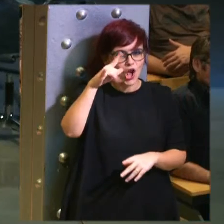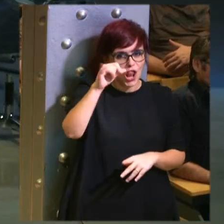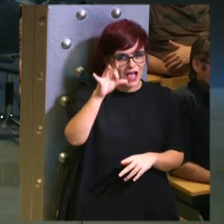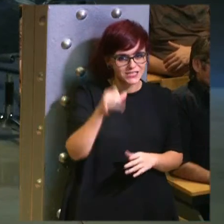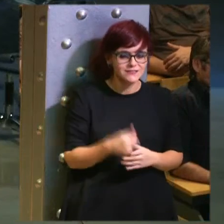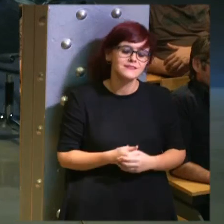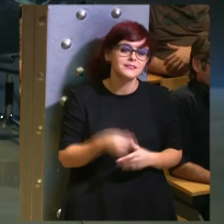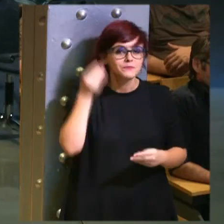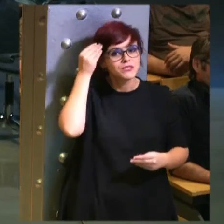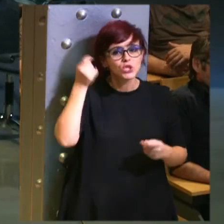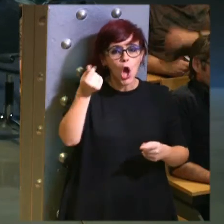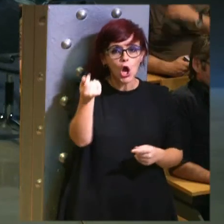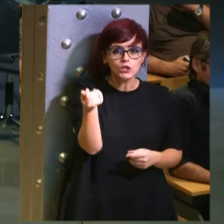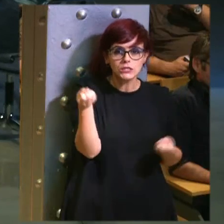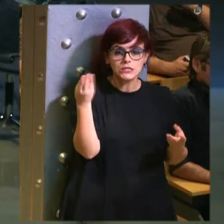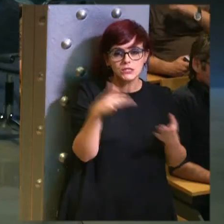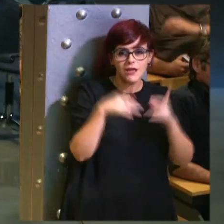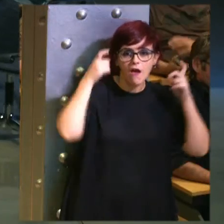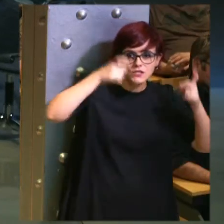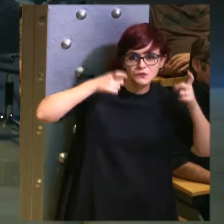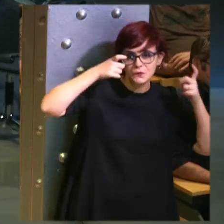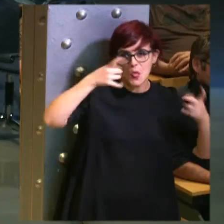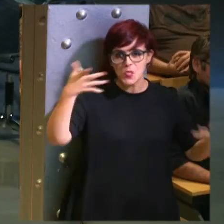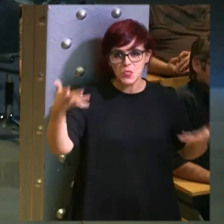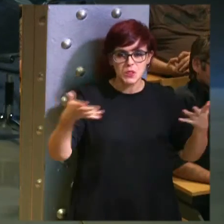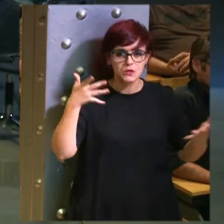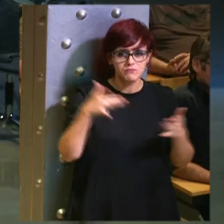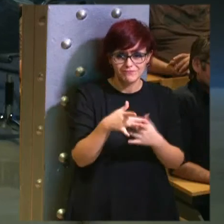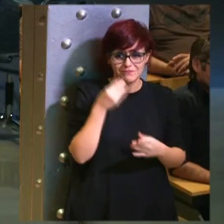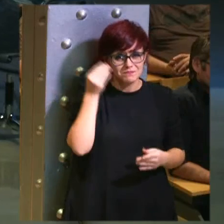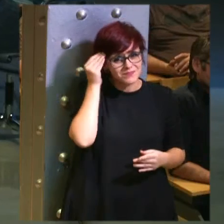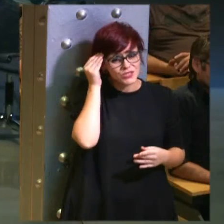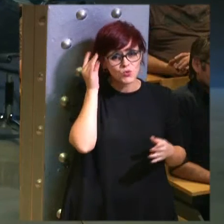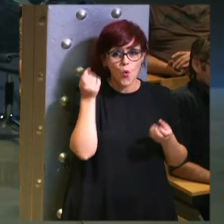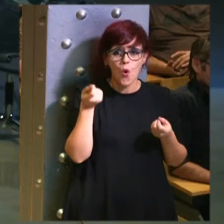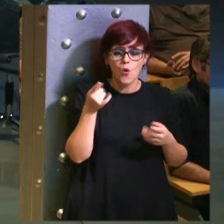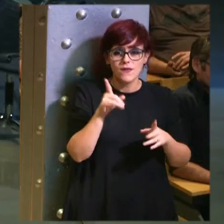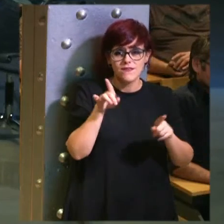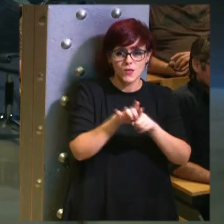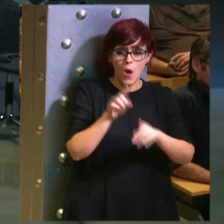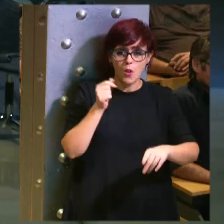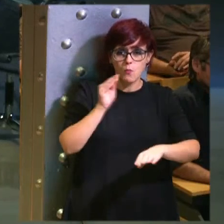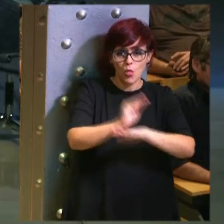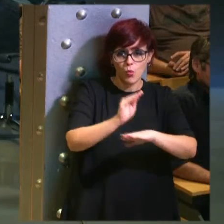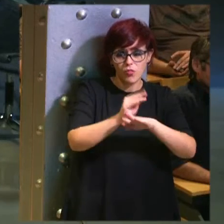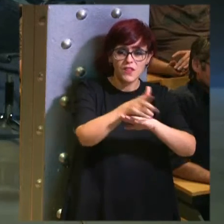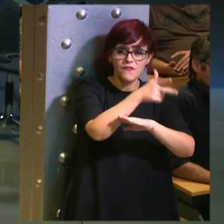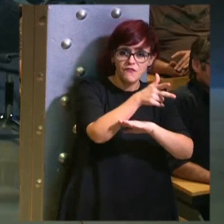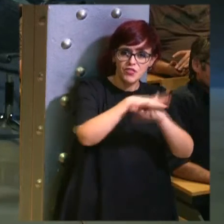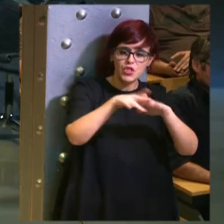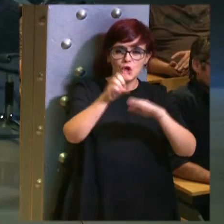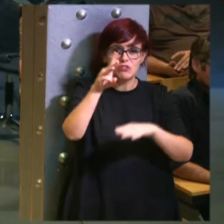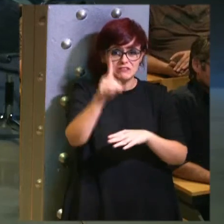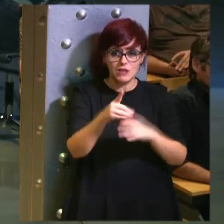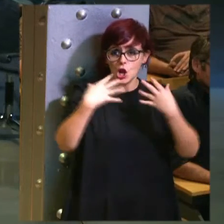Respecto a costes que preguntabas y esfuerzo, diría que cuesta exactamente igual que producir tanto vídeo como 3D